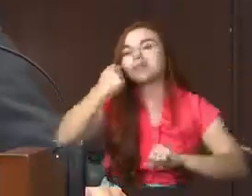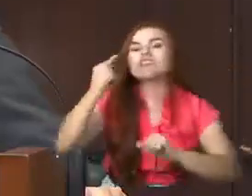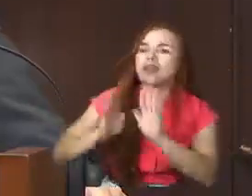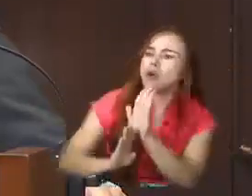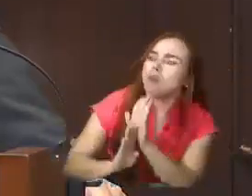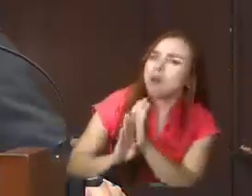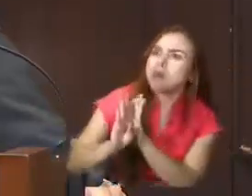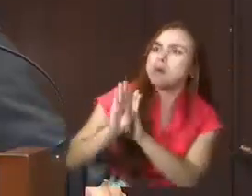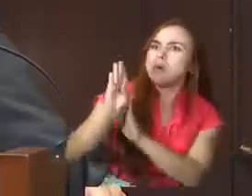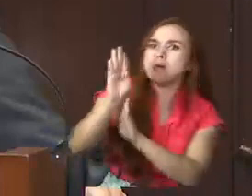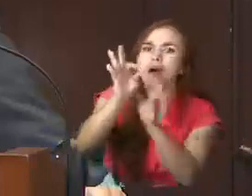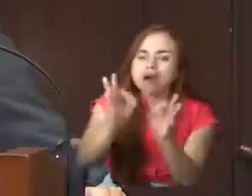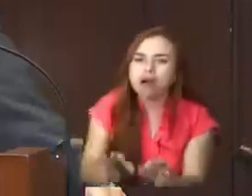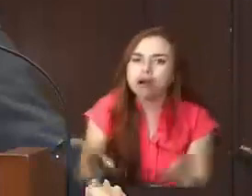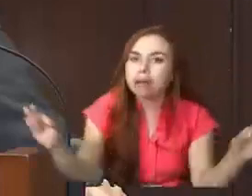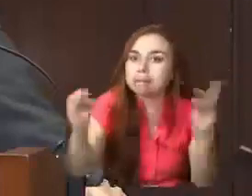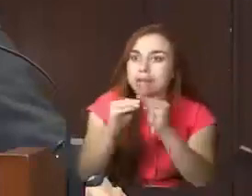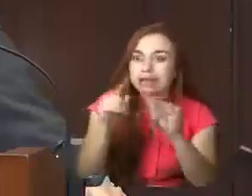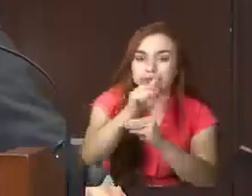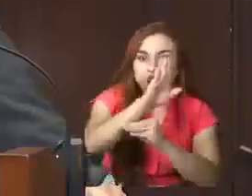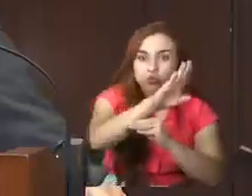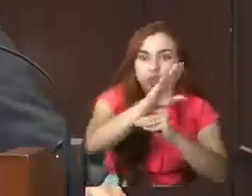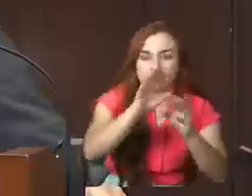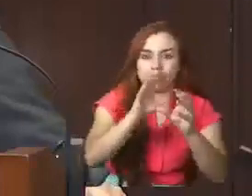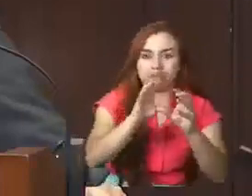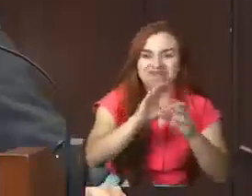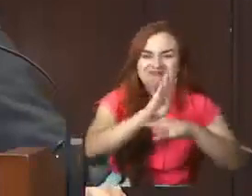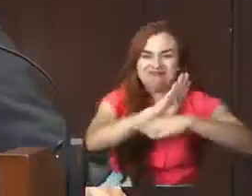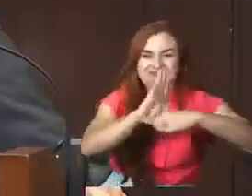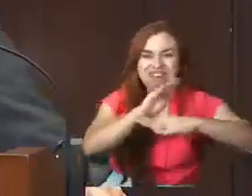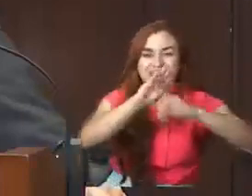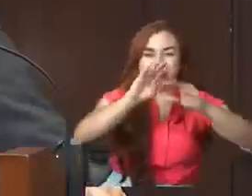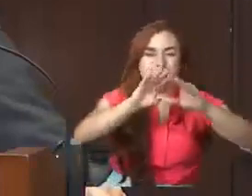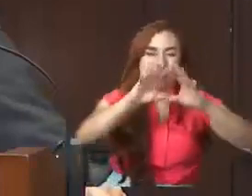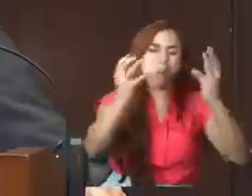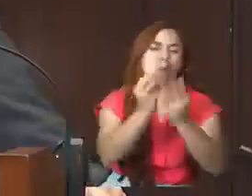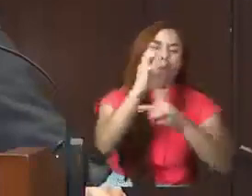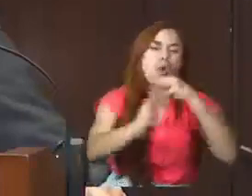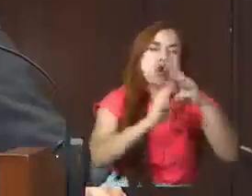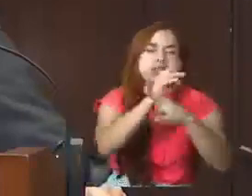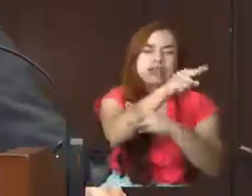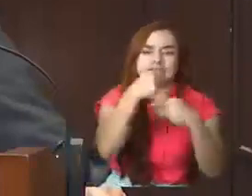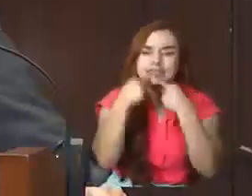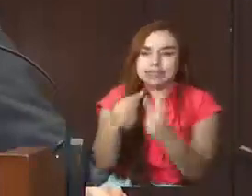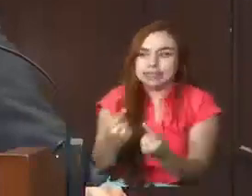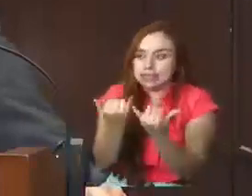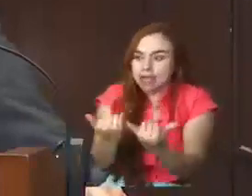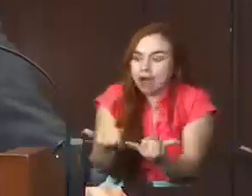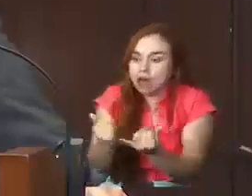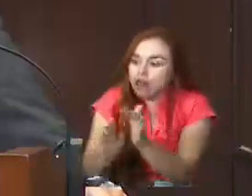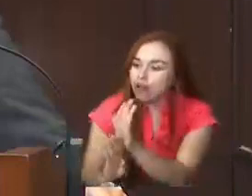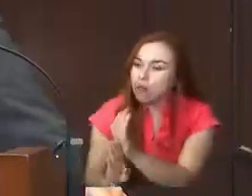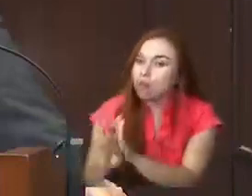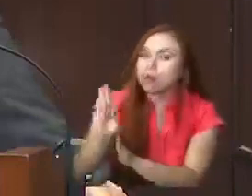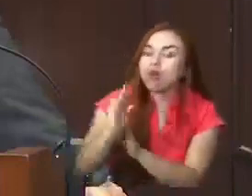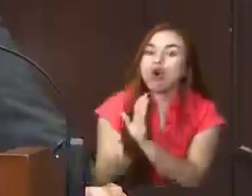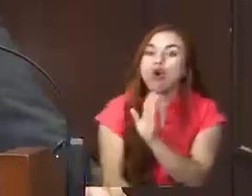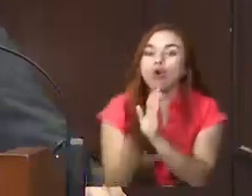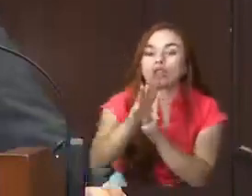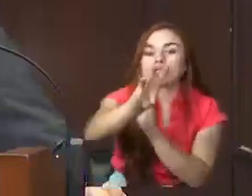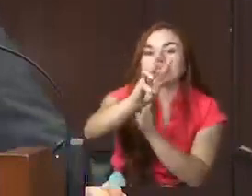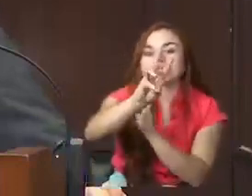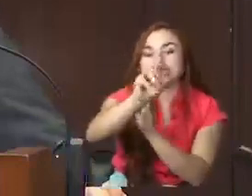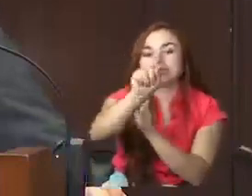Mundial estima que el cierre del crecimiento del Producto Interno Bruto en este año será de un